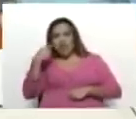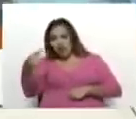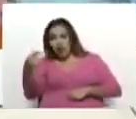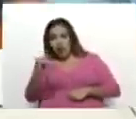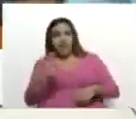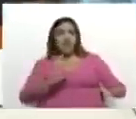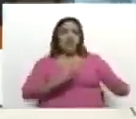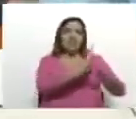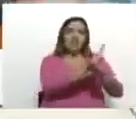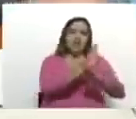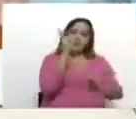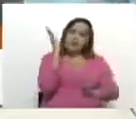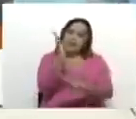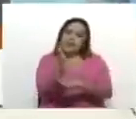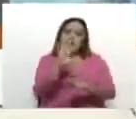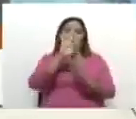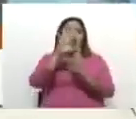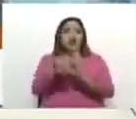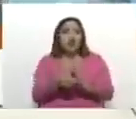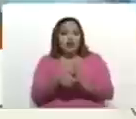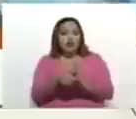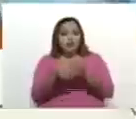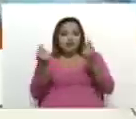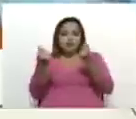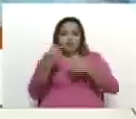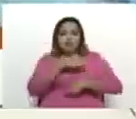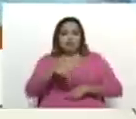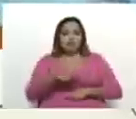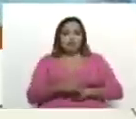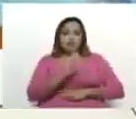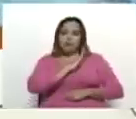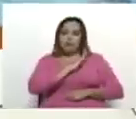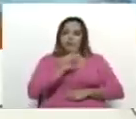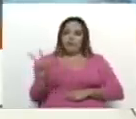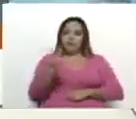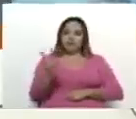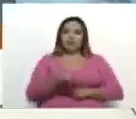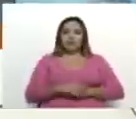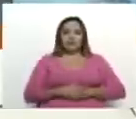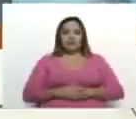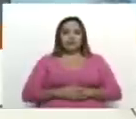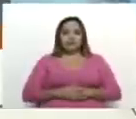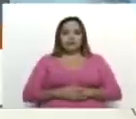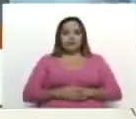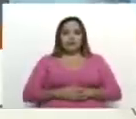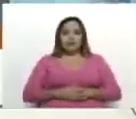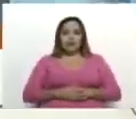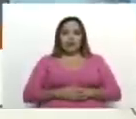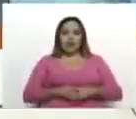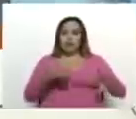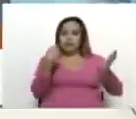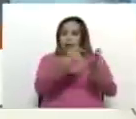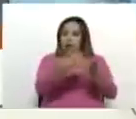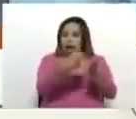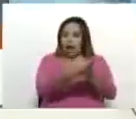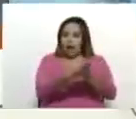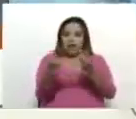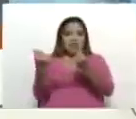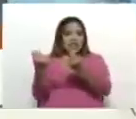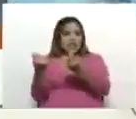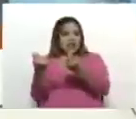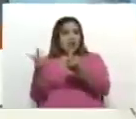a las medidas coercitivas y al robo en última instancia de nuestros recursos financiaron con dinero